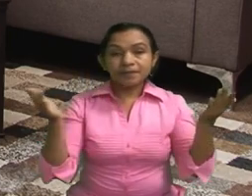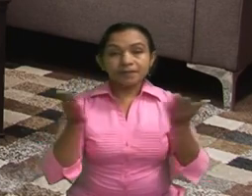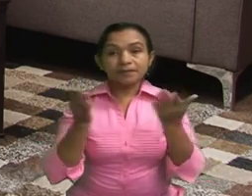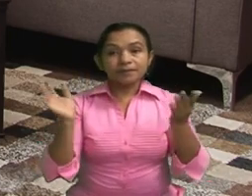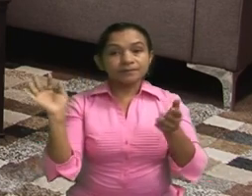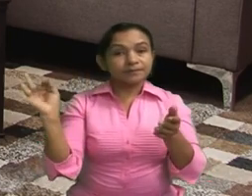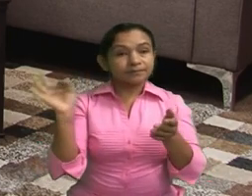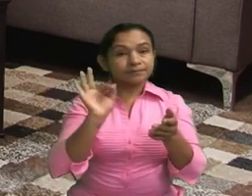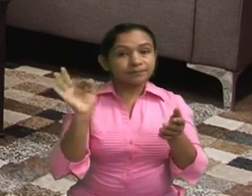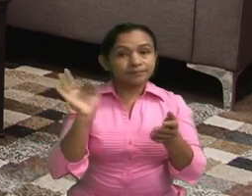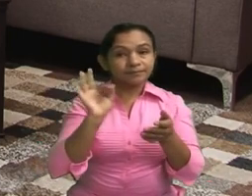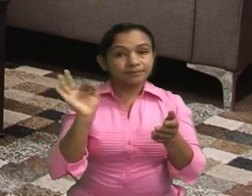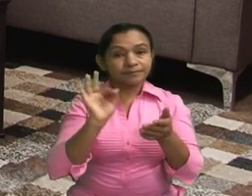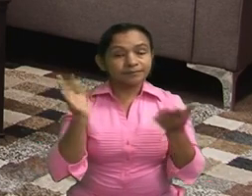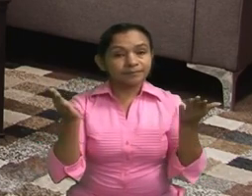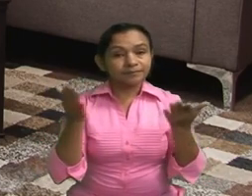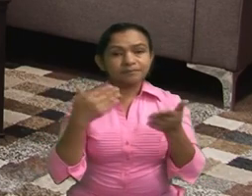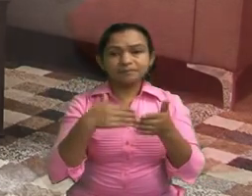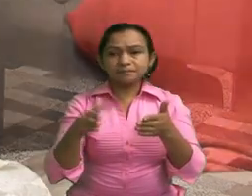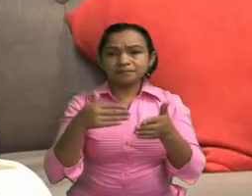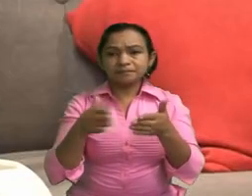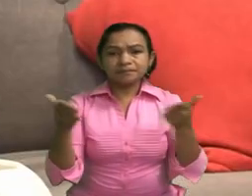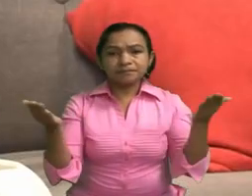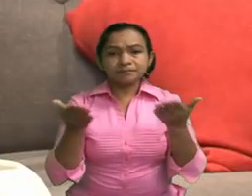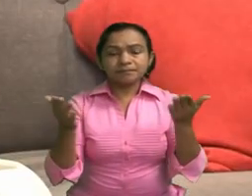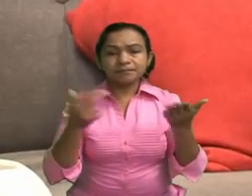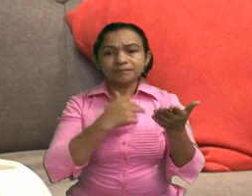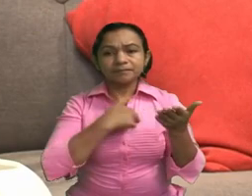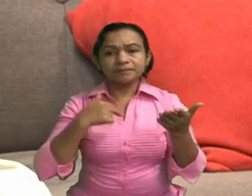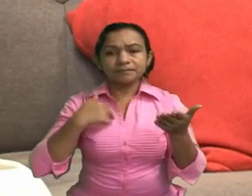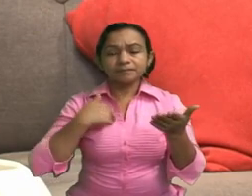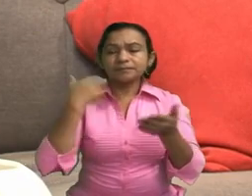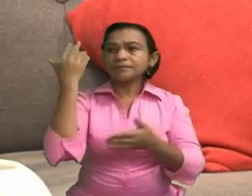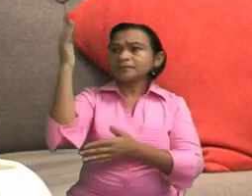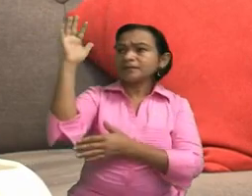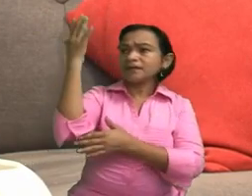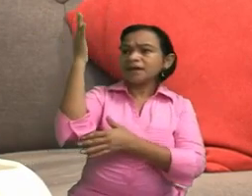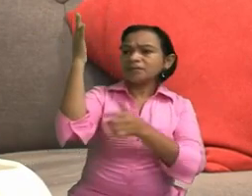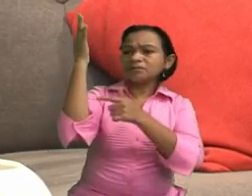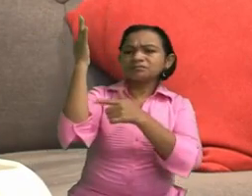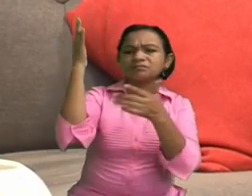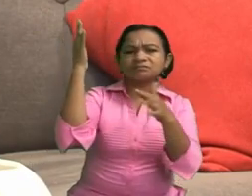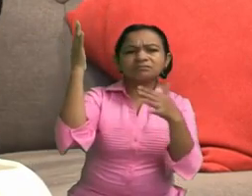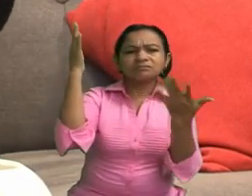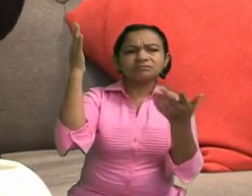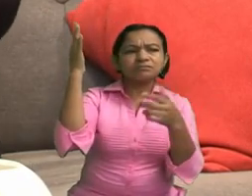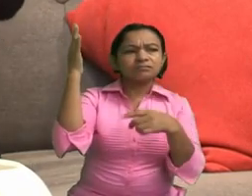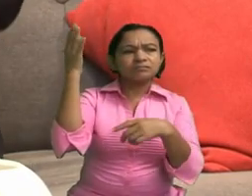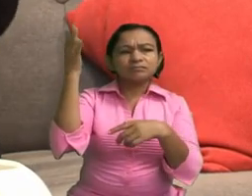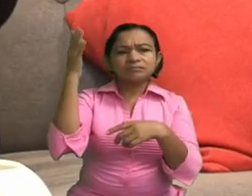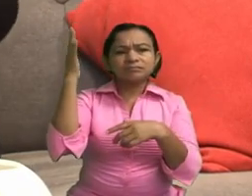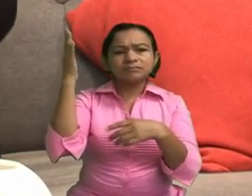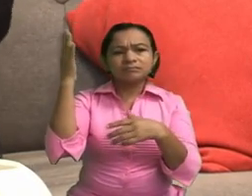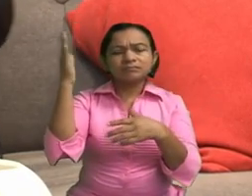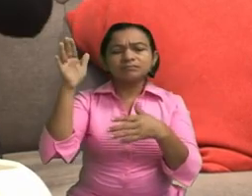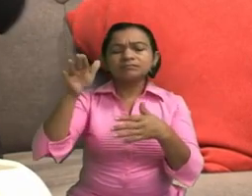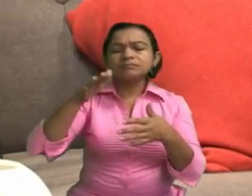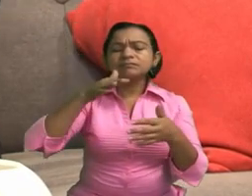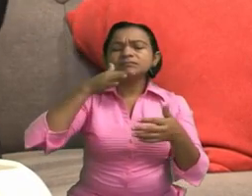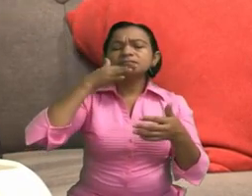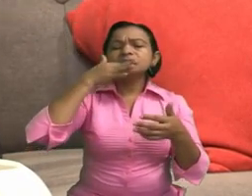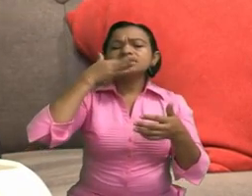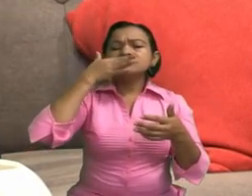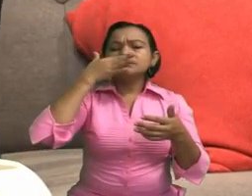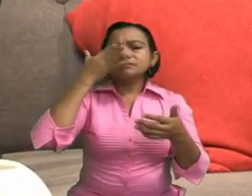una manera así simple, ¿qué es lo que realiza un árbol, verdad? Un árbol, cuando el árbol respira y hace lo